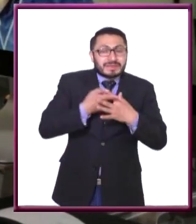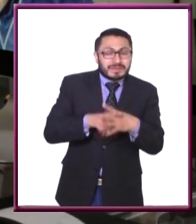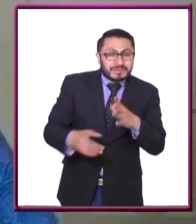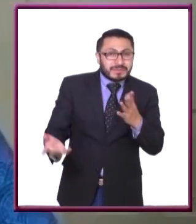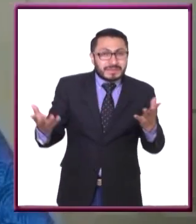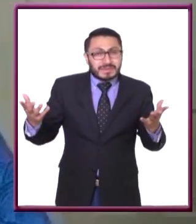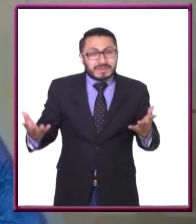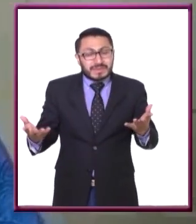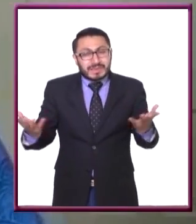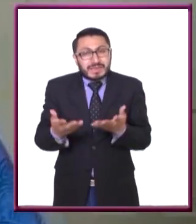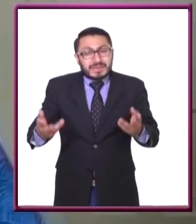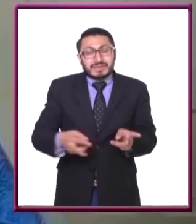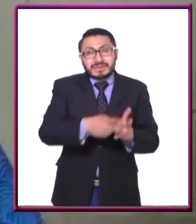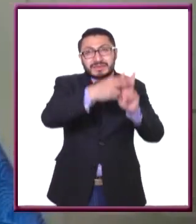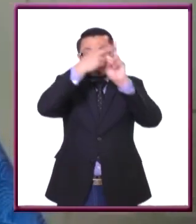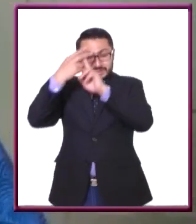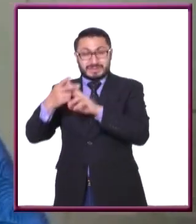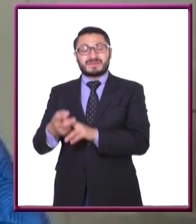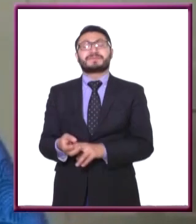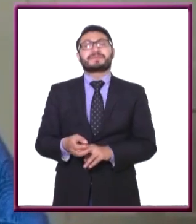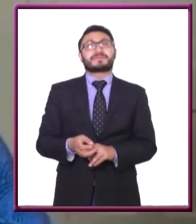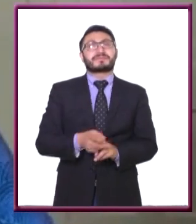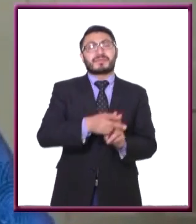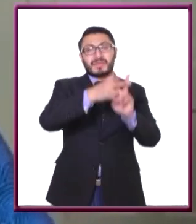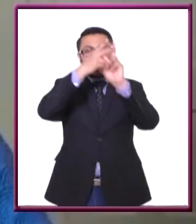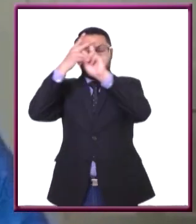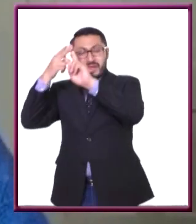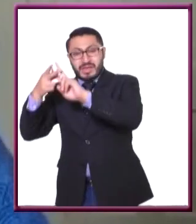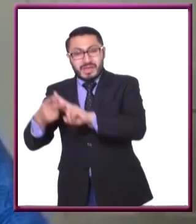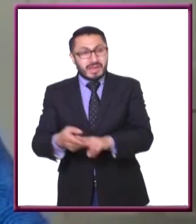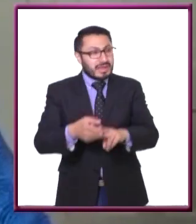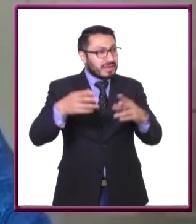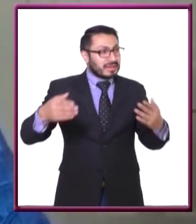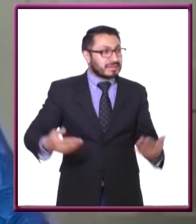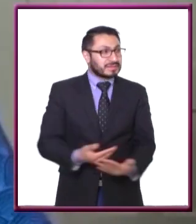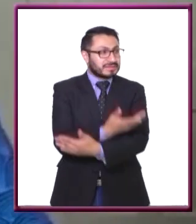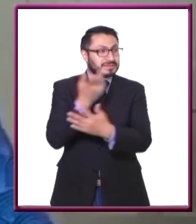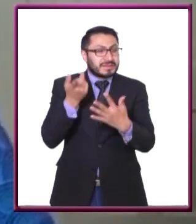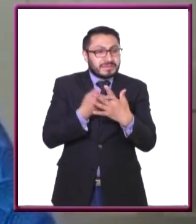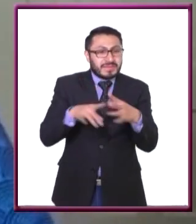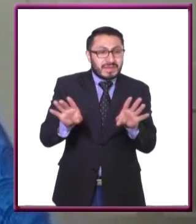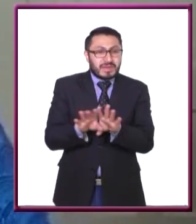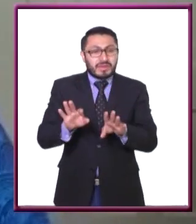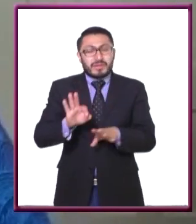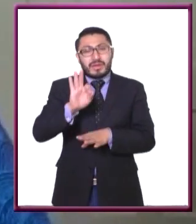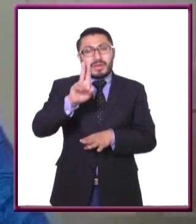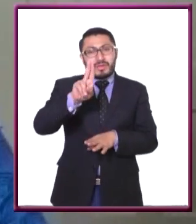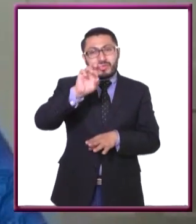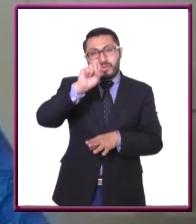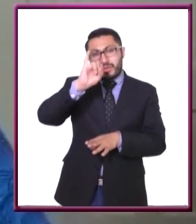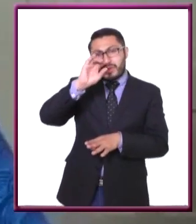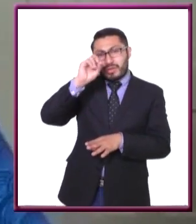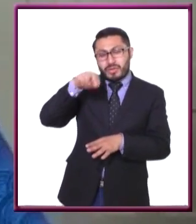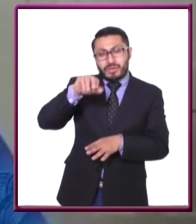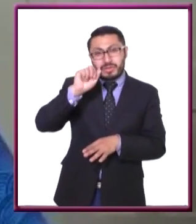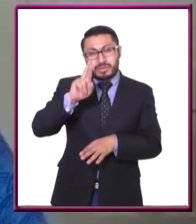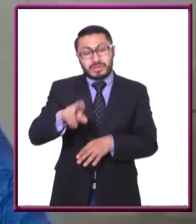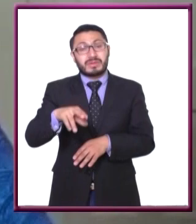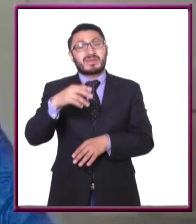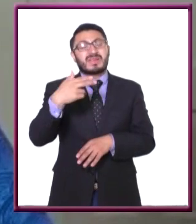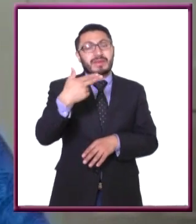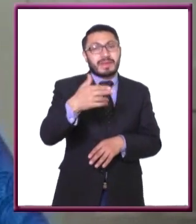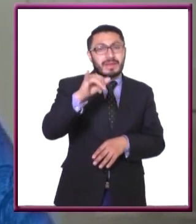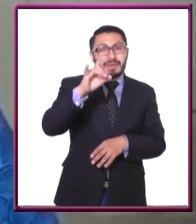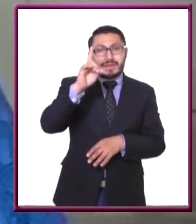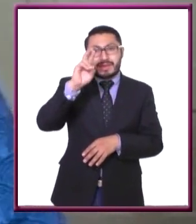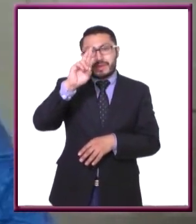Julien? Entonces, todas las estrellas cuando nacen empiezan a fusionar hidrógeno, pues el gas